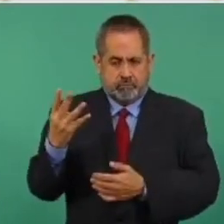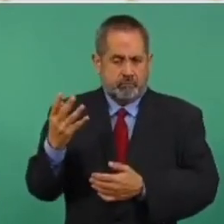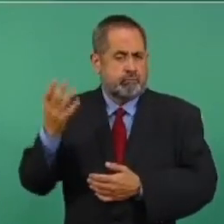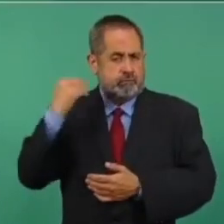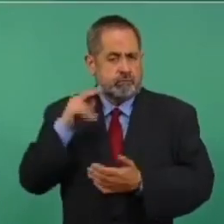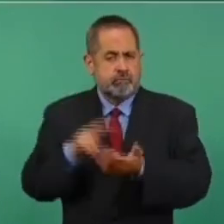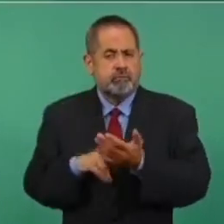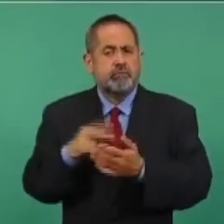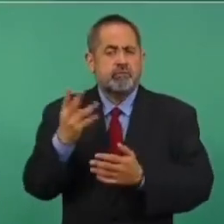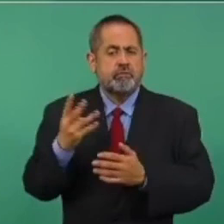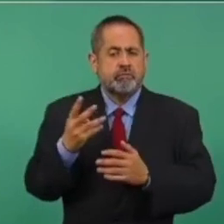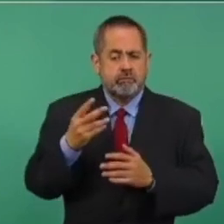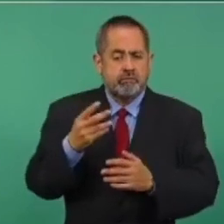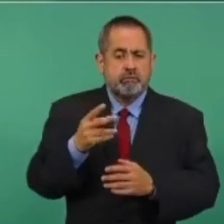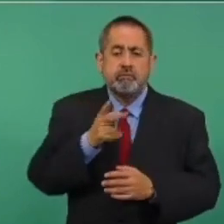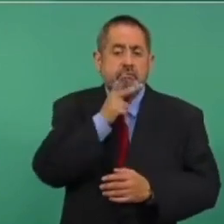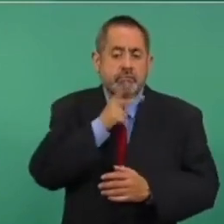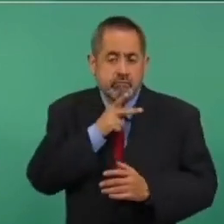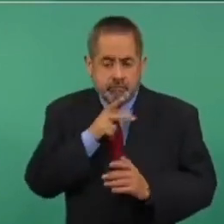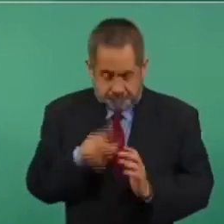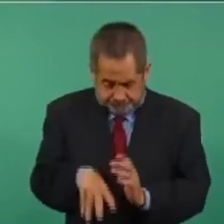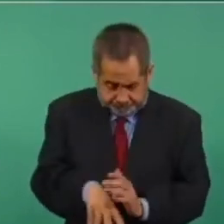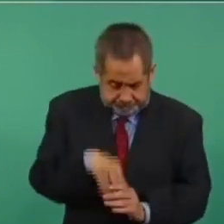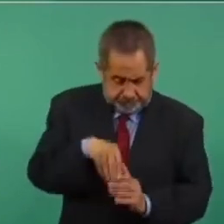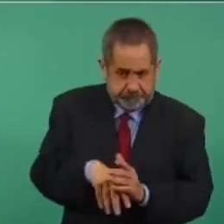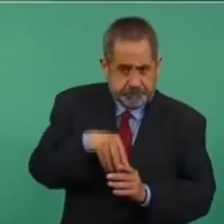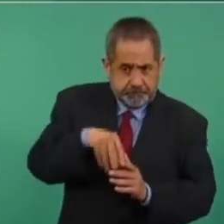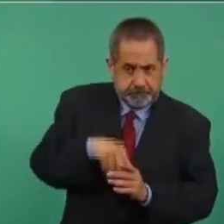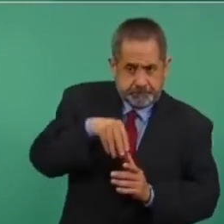la extracción de petróleo